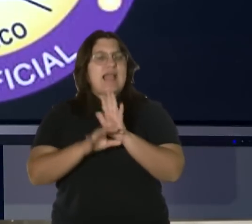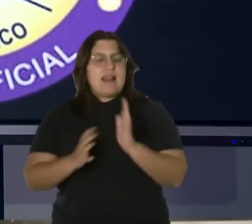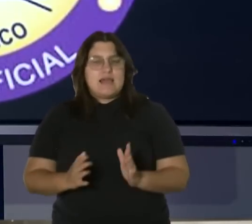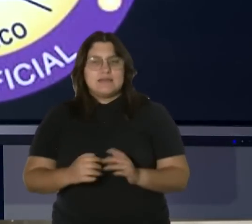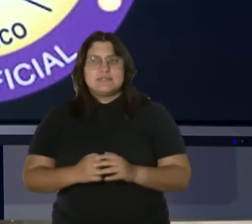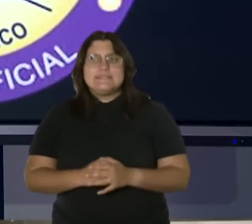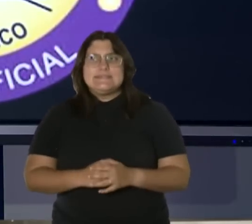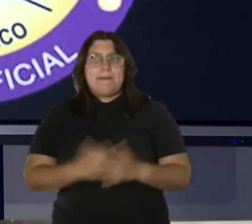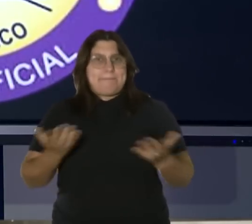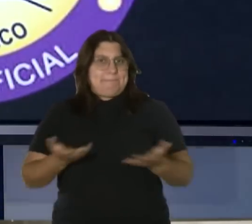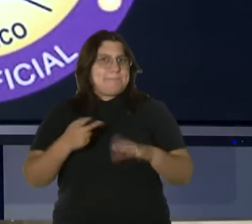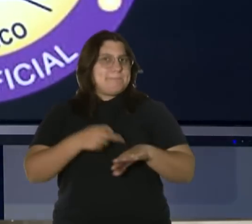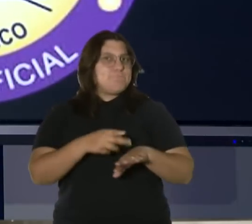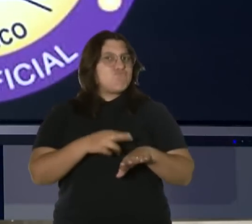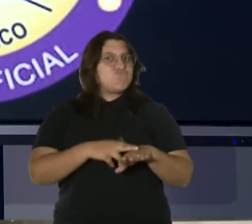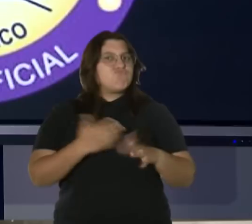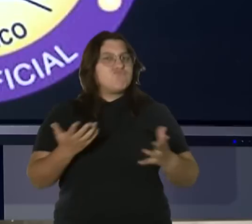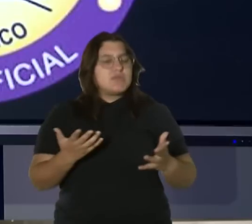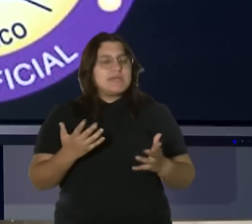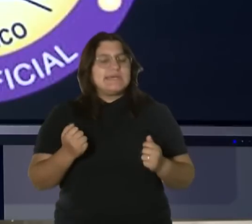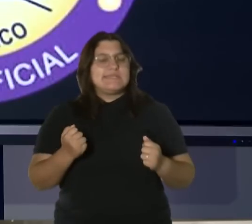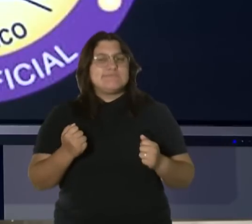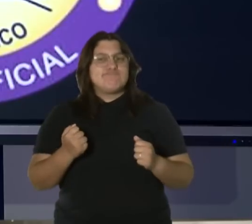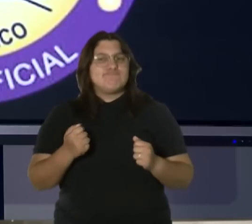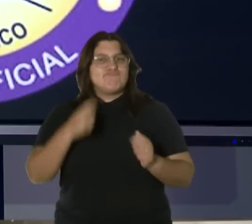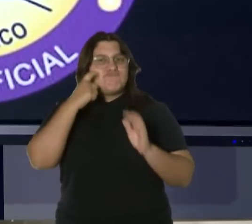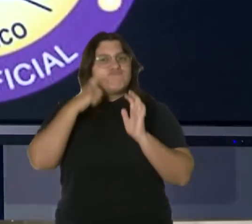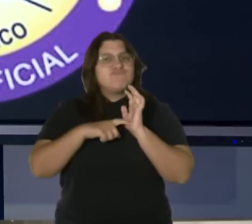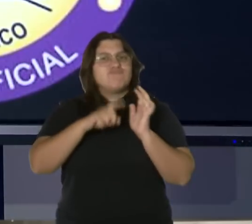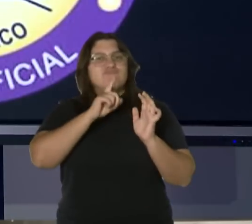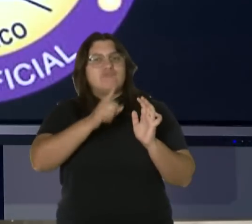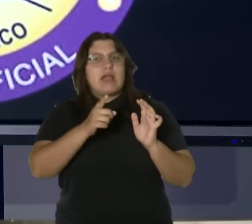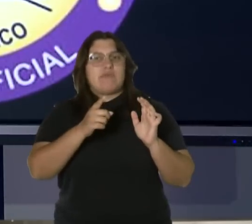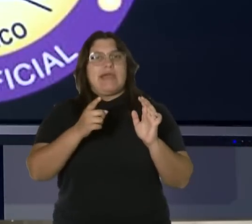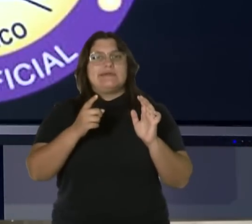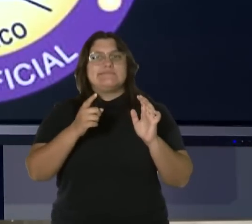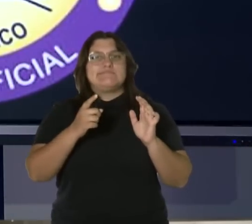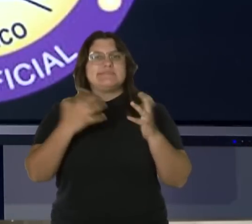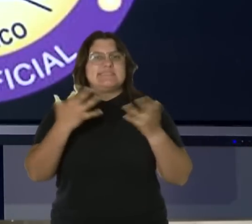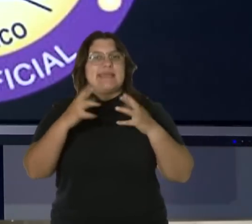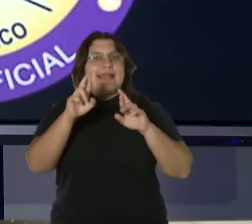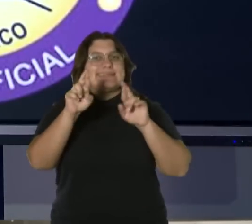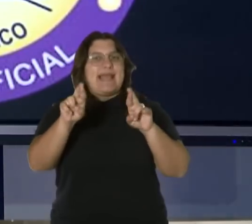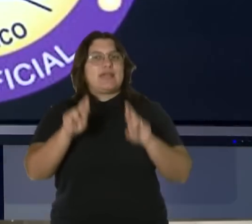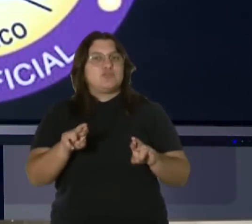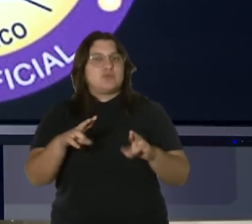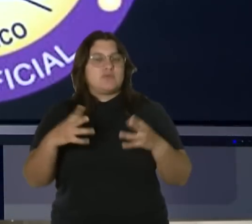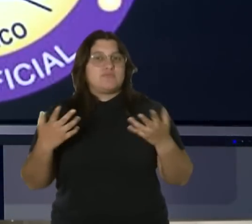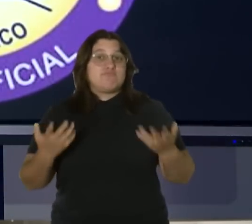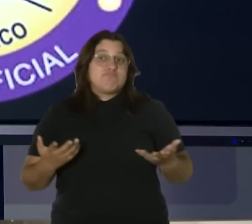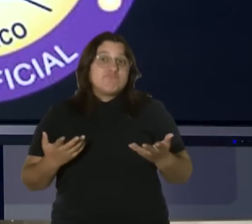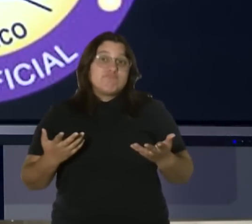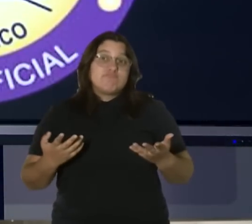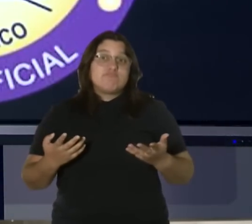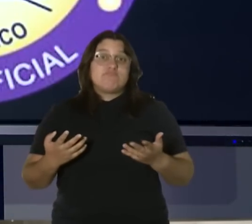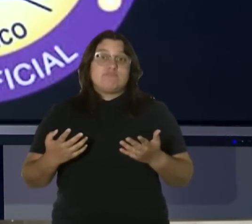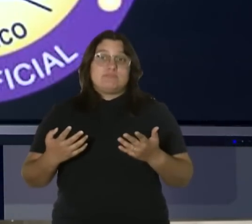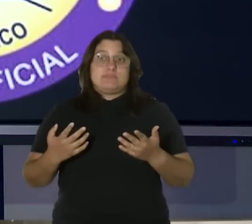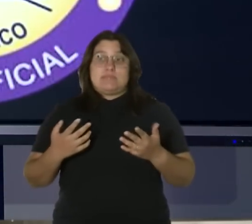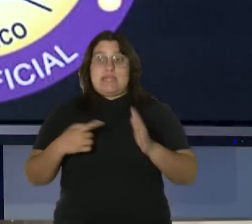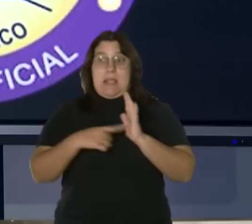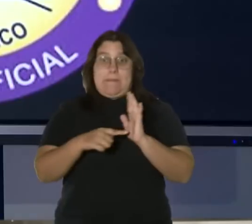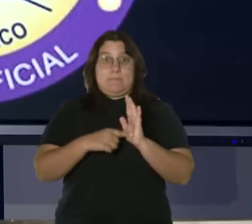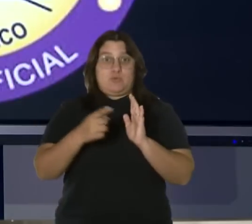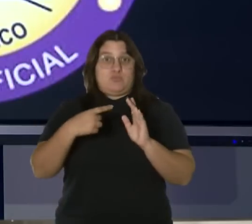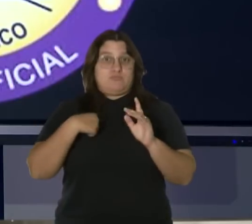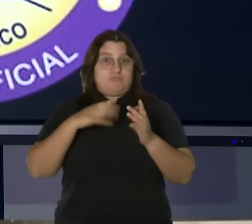aquí en Puerto Rico pues se conoce lo que son los registros cuando pues hay que llegar a un lugar para